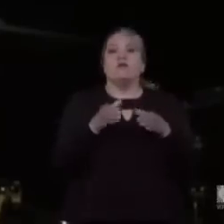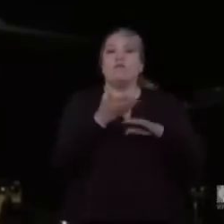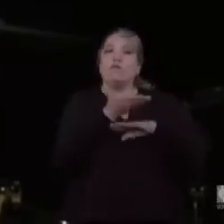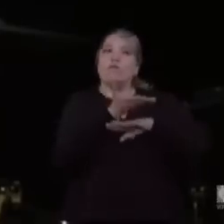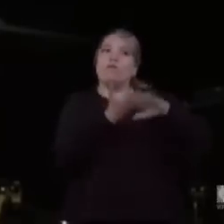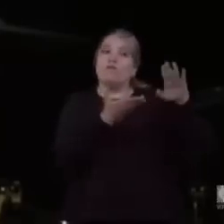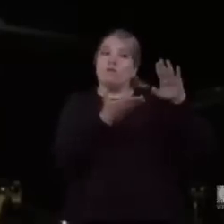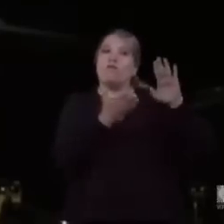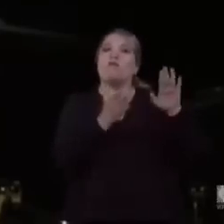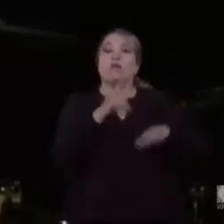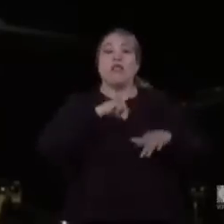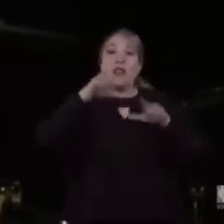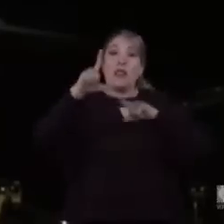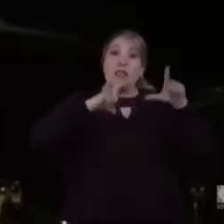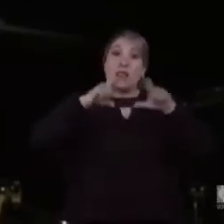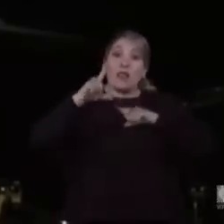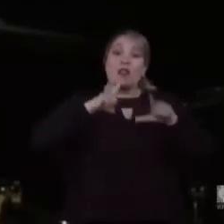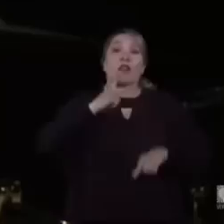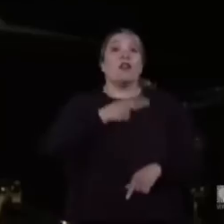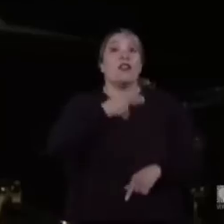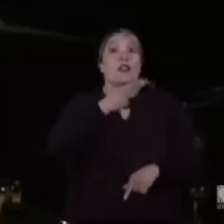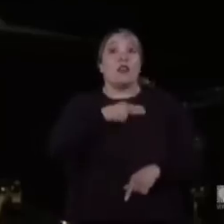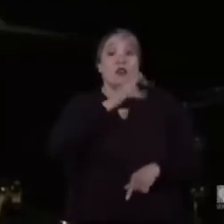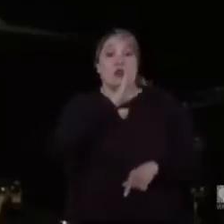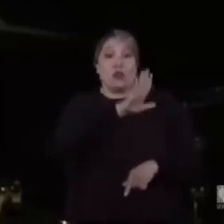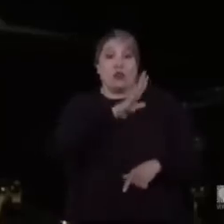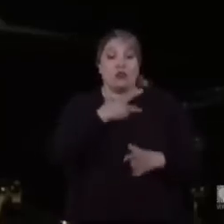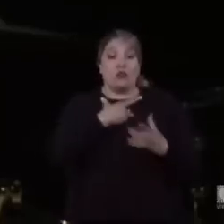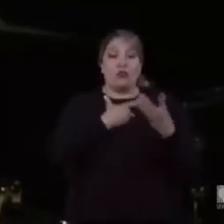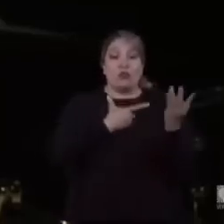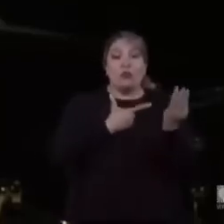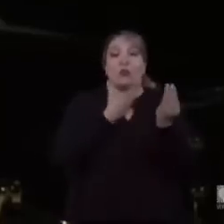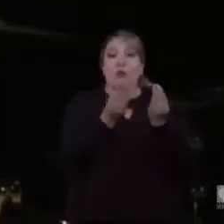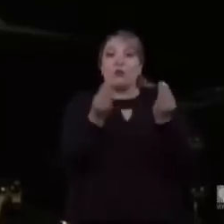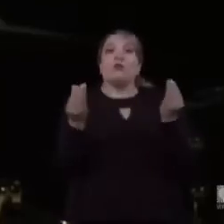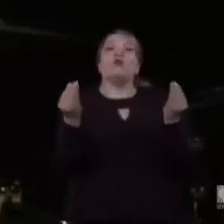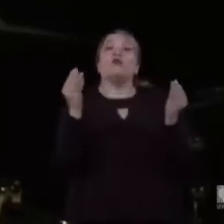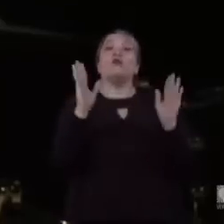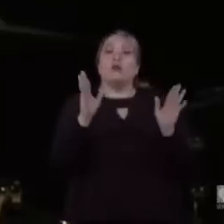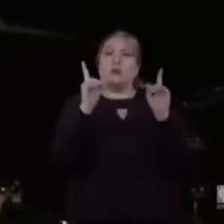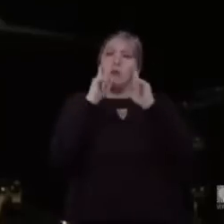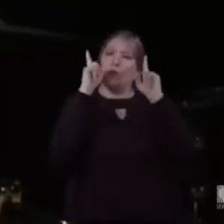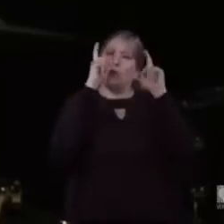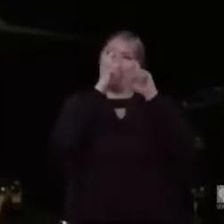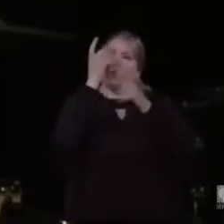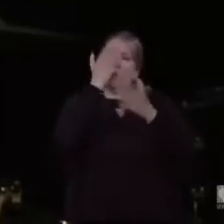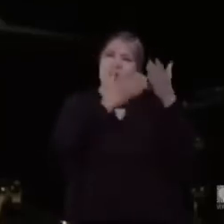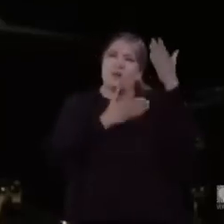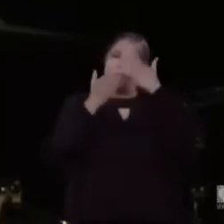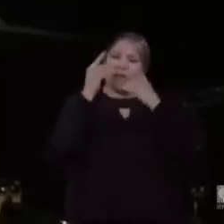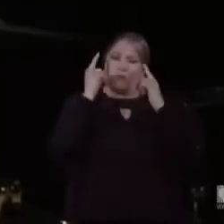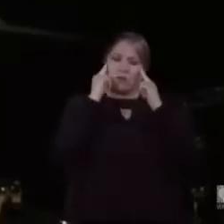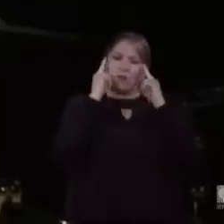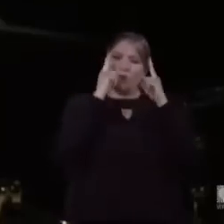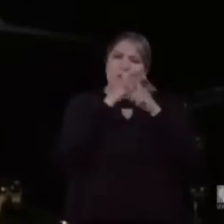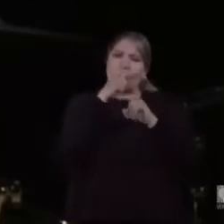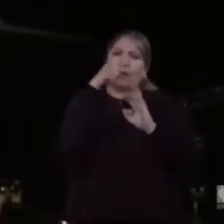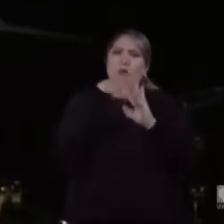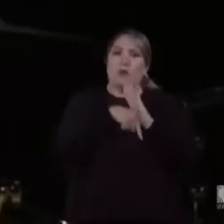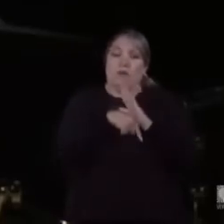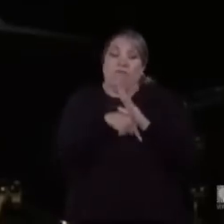Y pedimos finalmente a los líderes religiosos reflexionar ante el vacío y